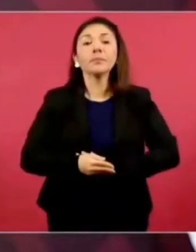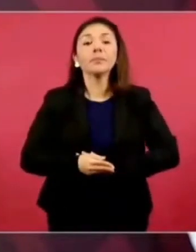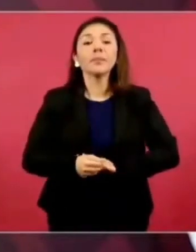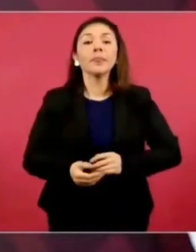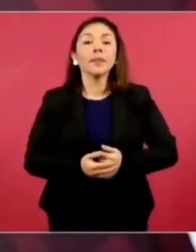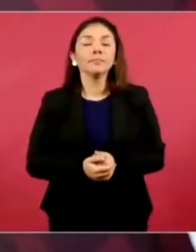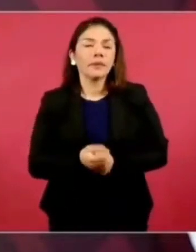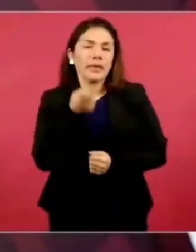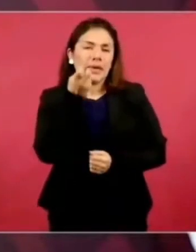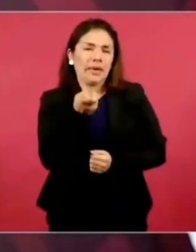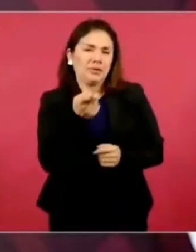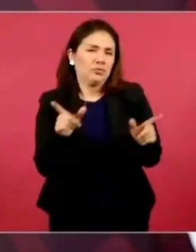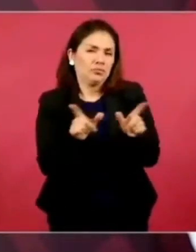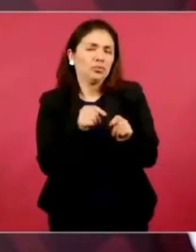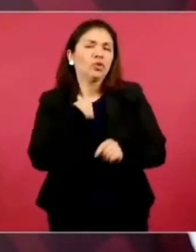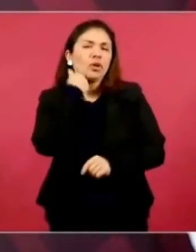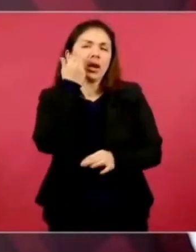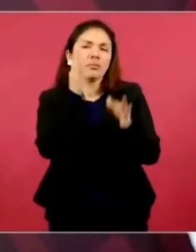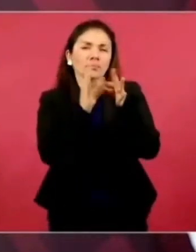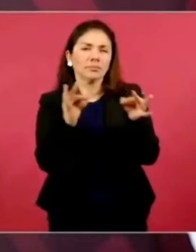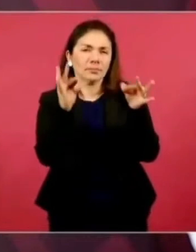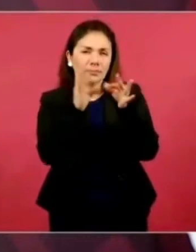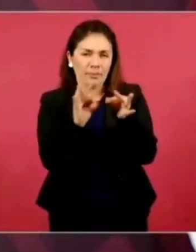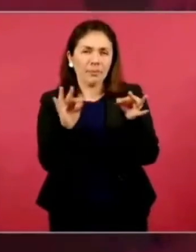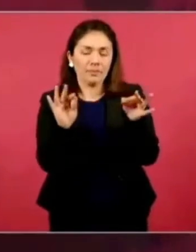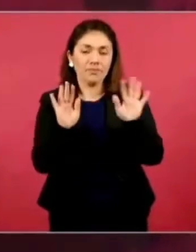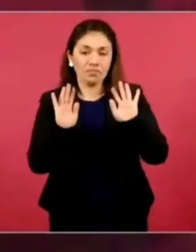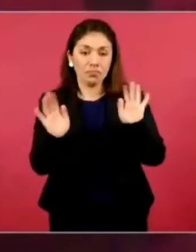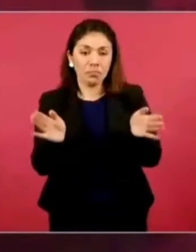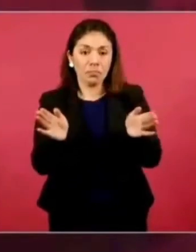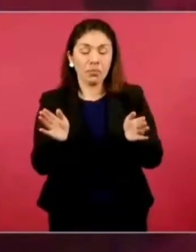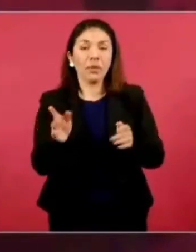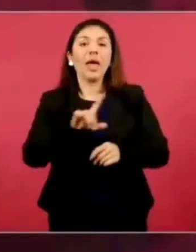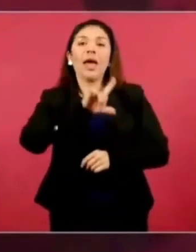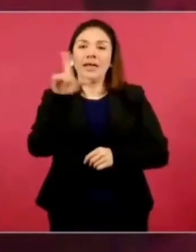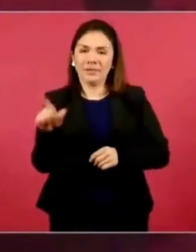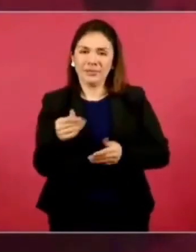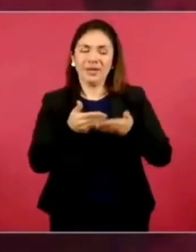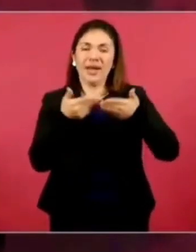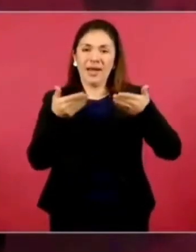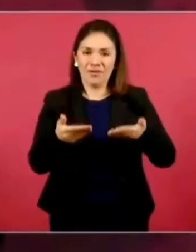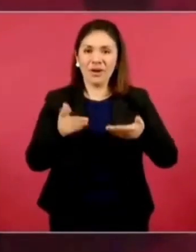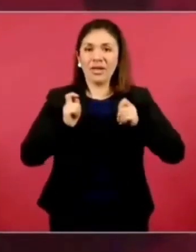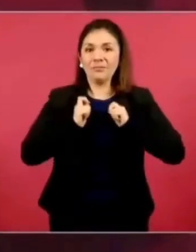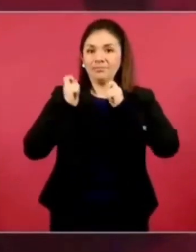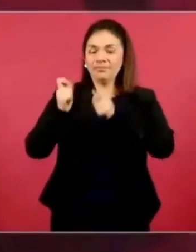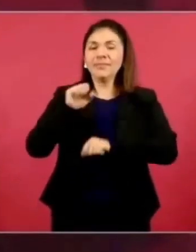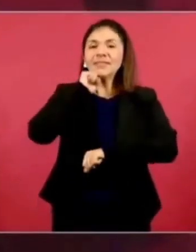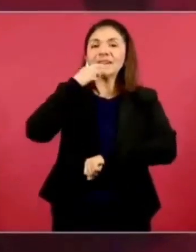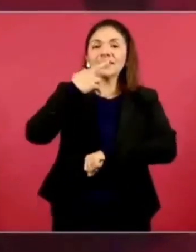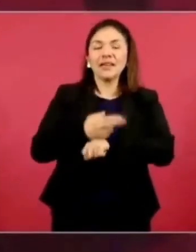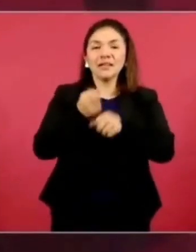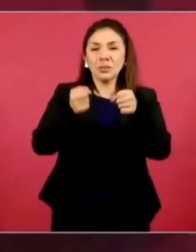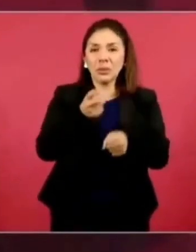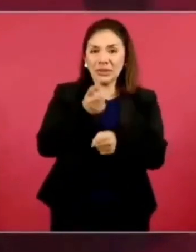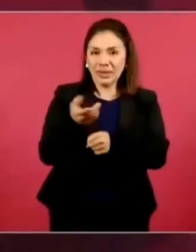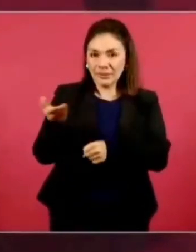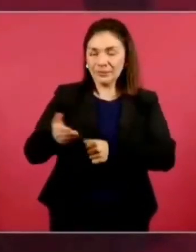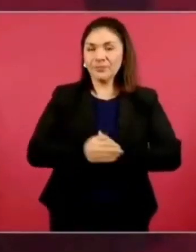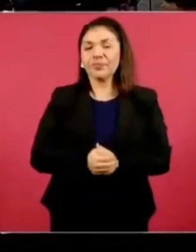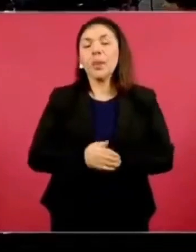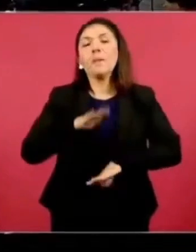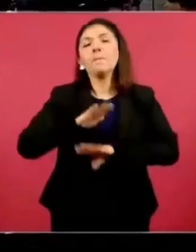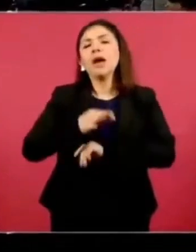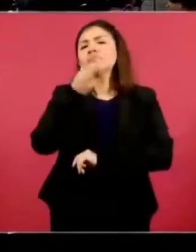yo introducirlo para escuchar a la Secretaria de Seguridad, que nos